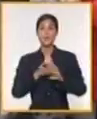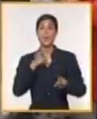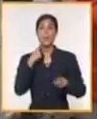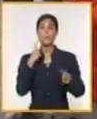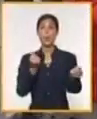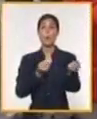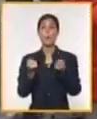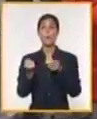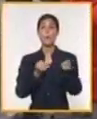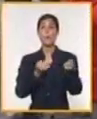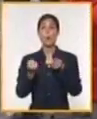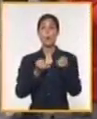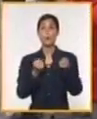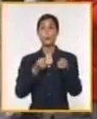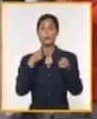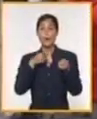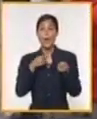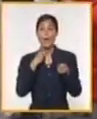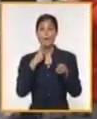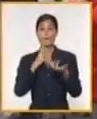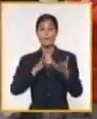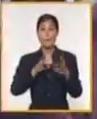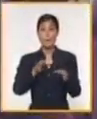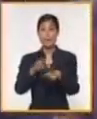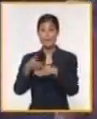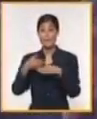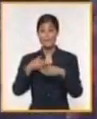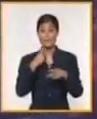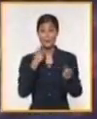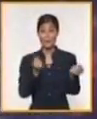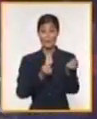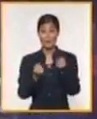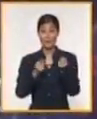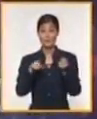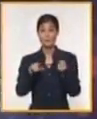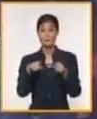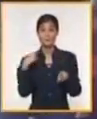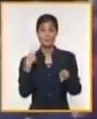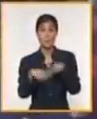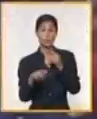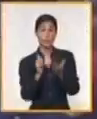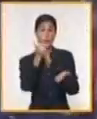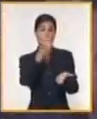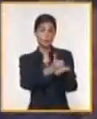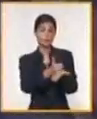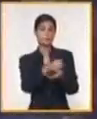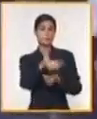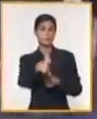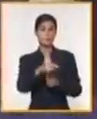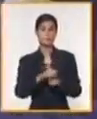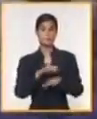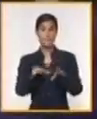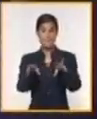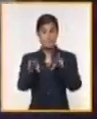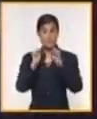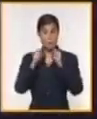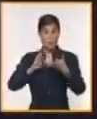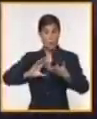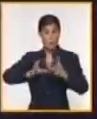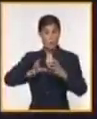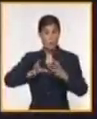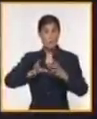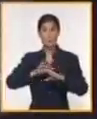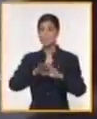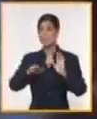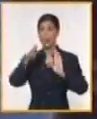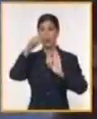requisados múltiples veces en distintos controles a lo largo de las vías que conducen a la capital. Un nuevo protocolo impuesto por decreto